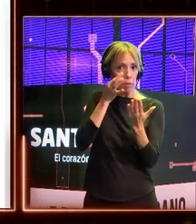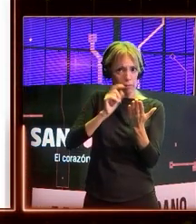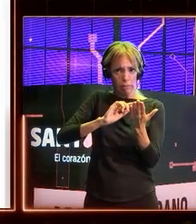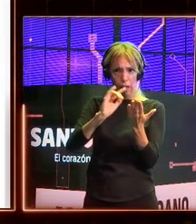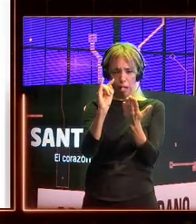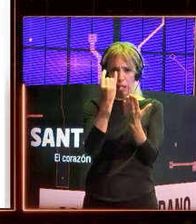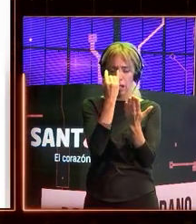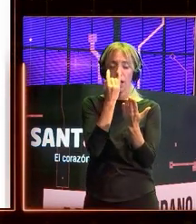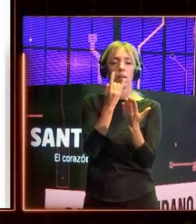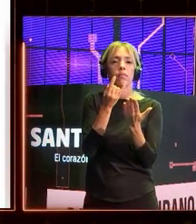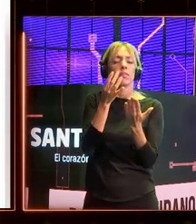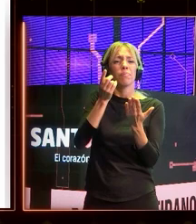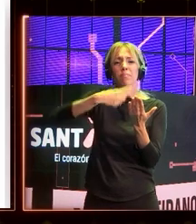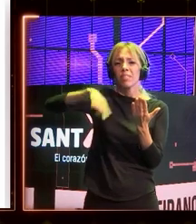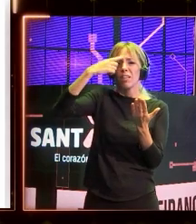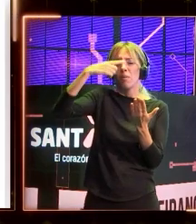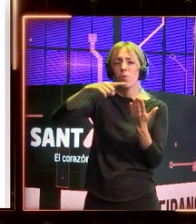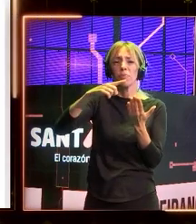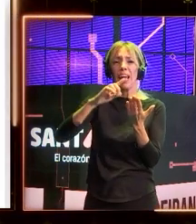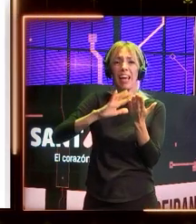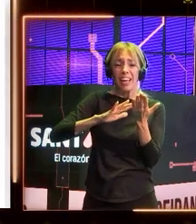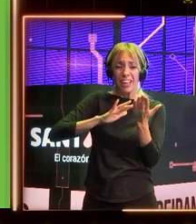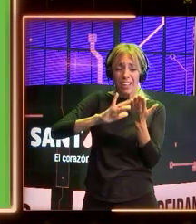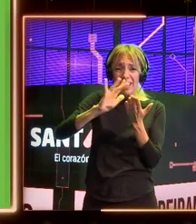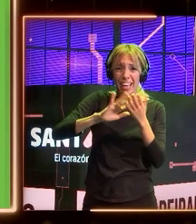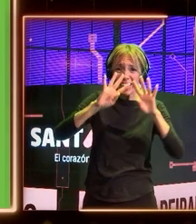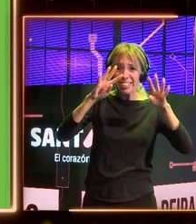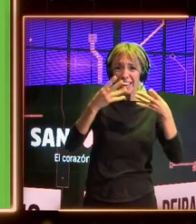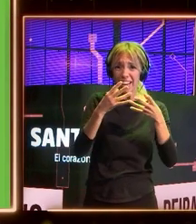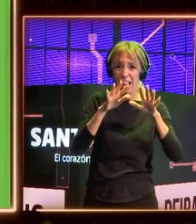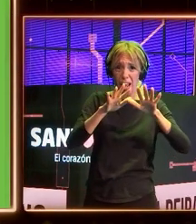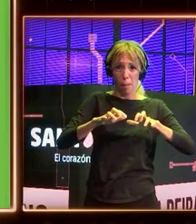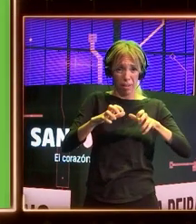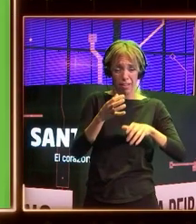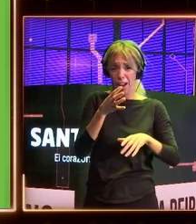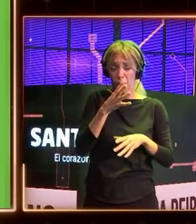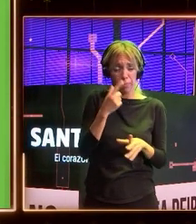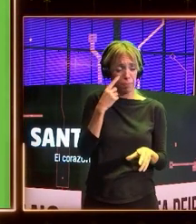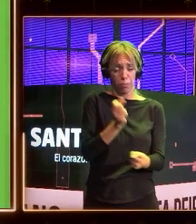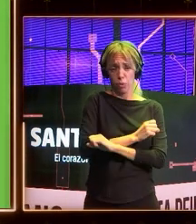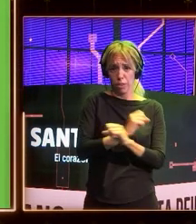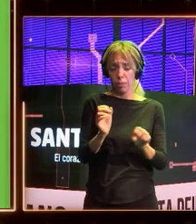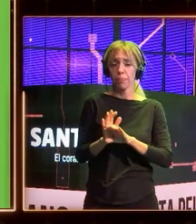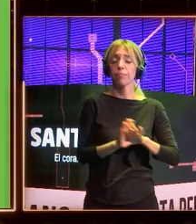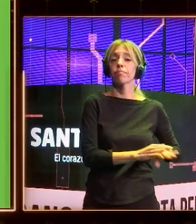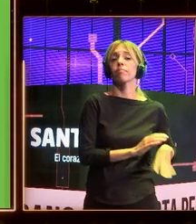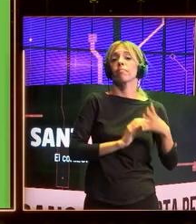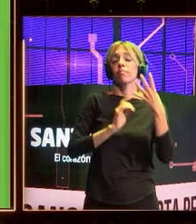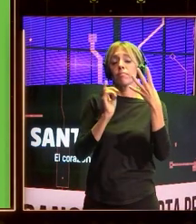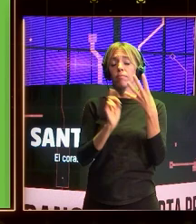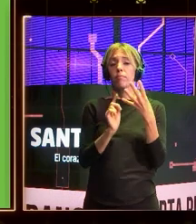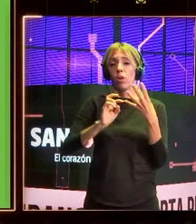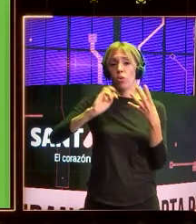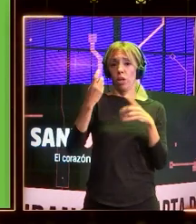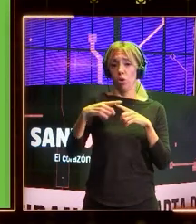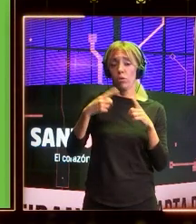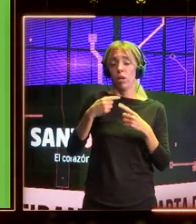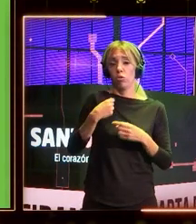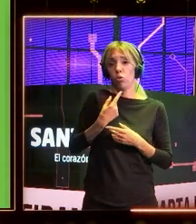sabemos, es imposible aprender cosas en Internet estos días. Y luego hay una cosa que yo comparo a veces con algo